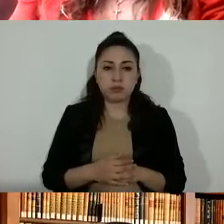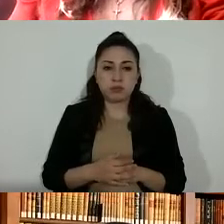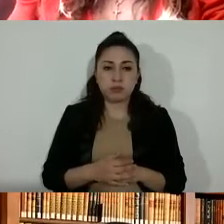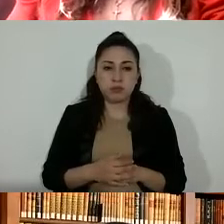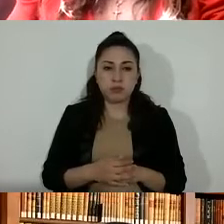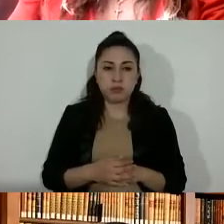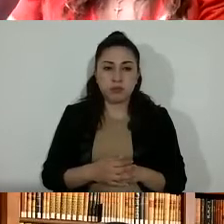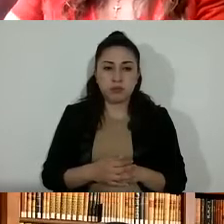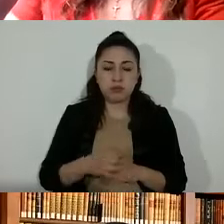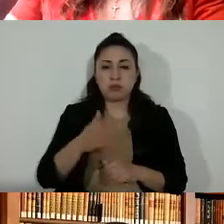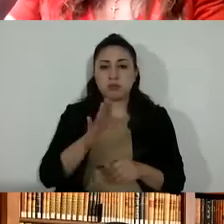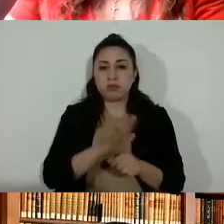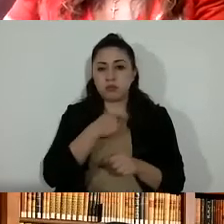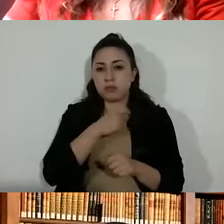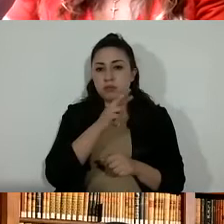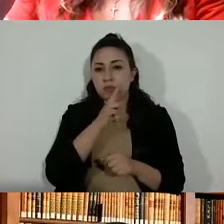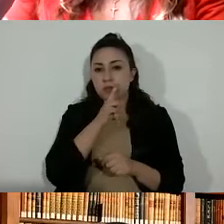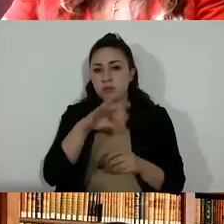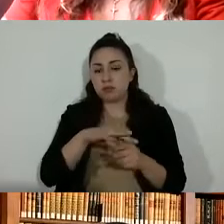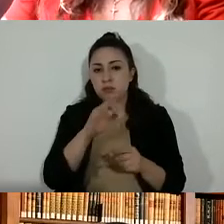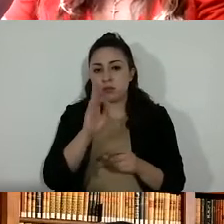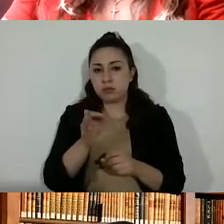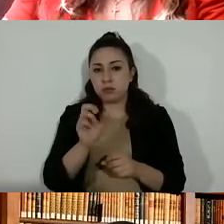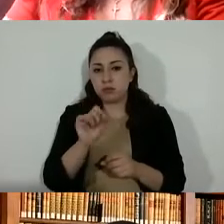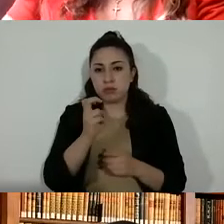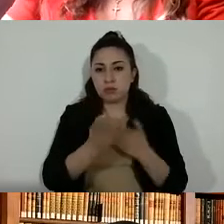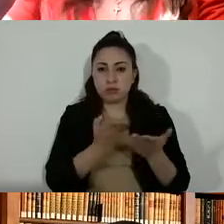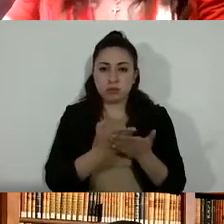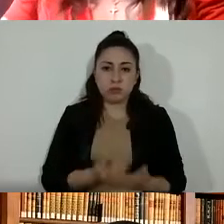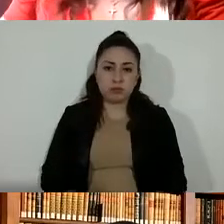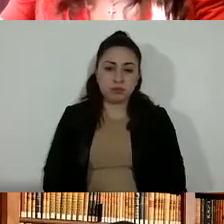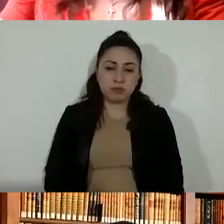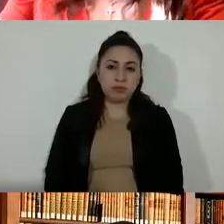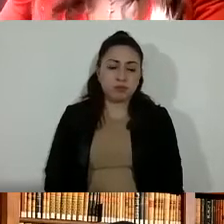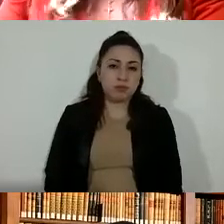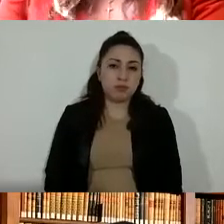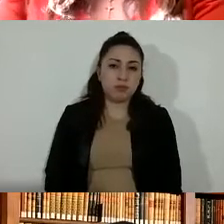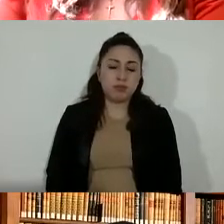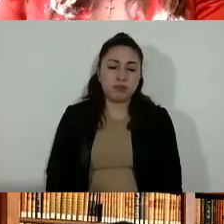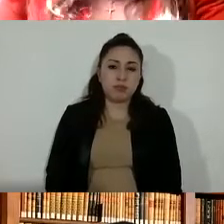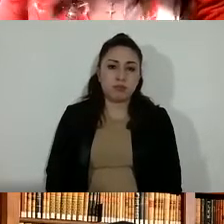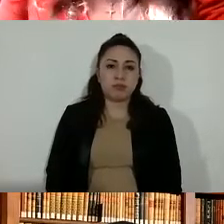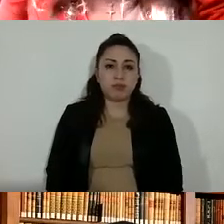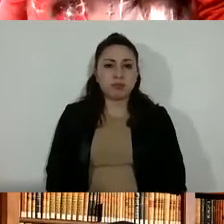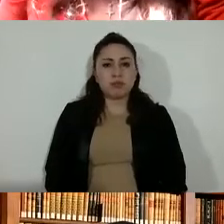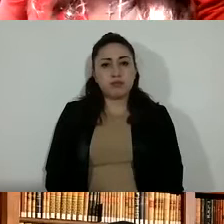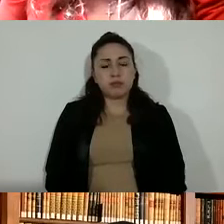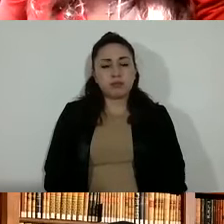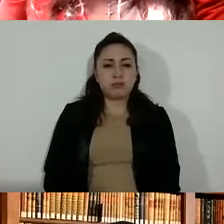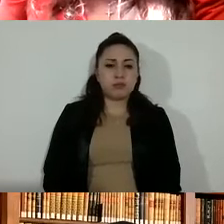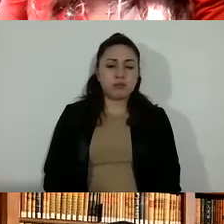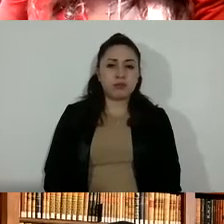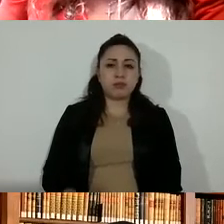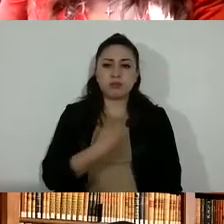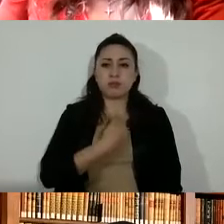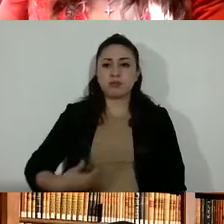a favor de la propuesta. Gracias, diputado. Diputado presidente,